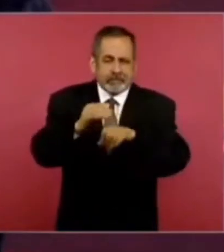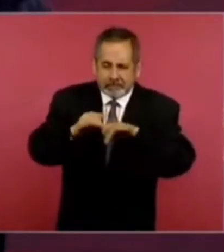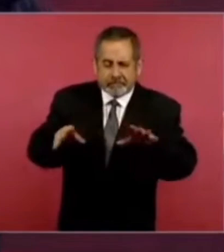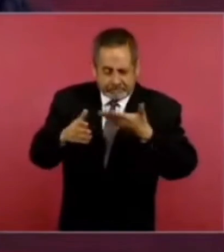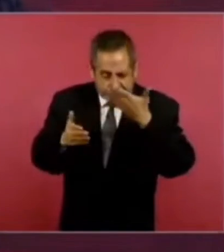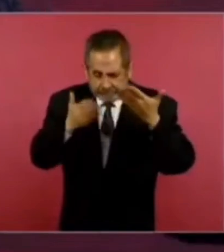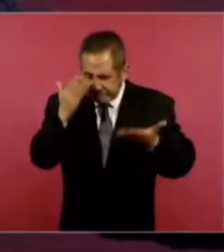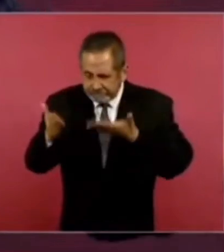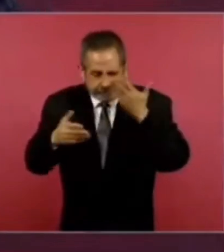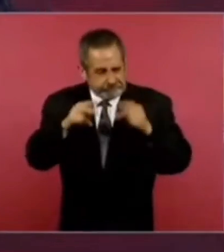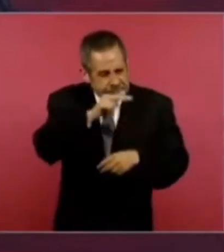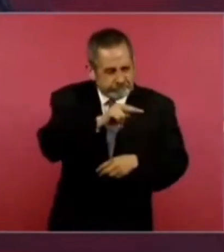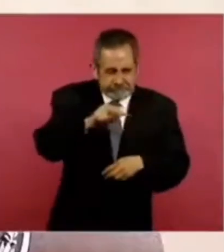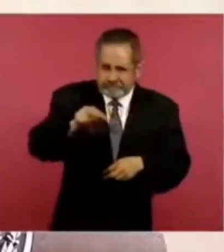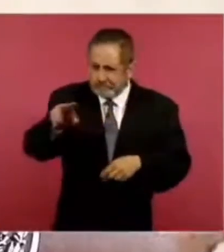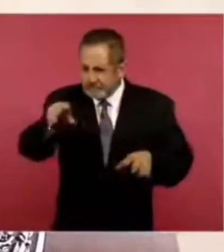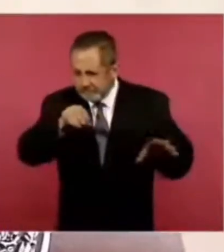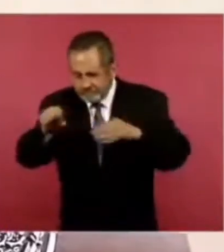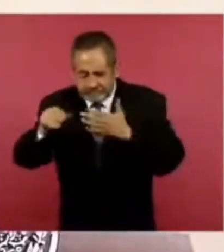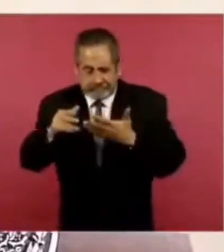Aquí el FOAPROA